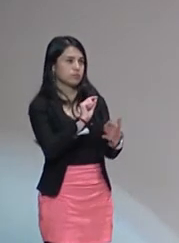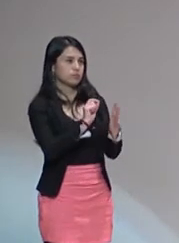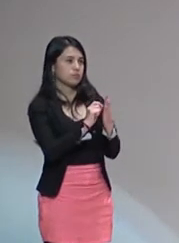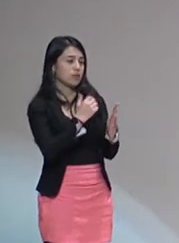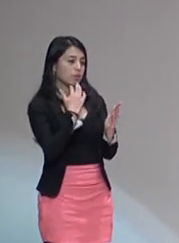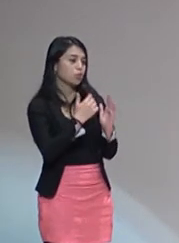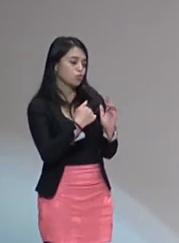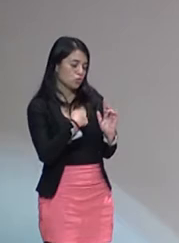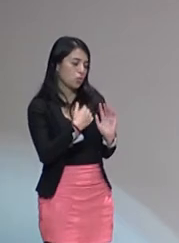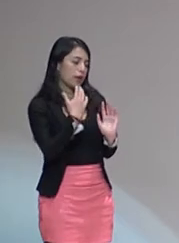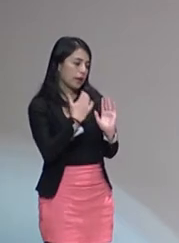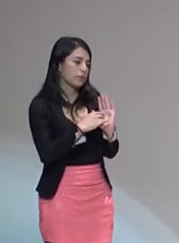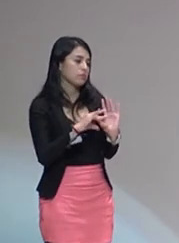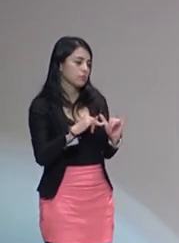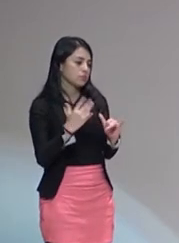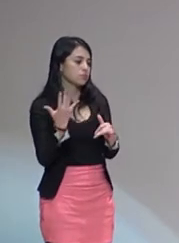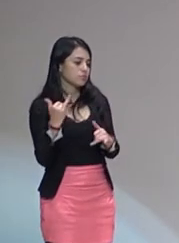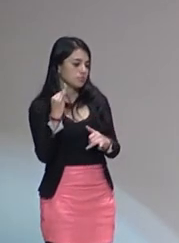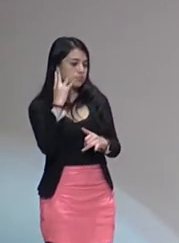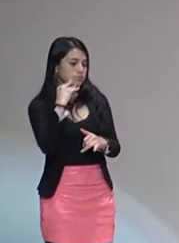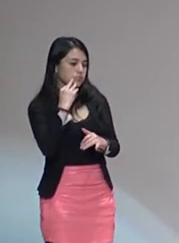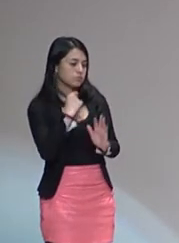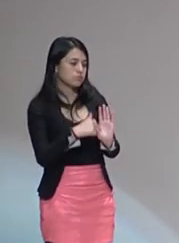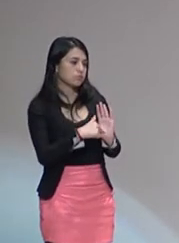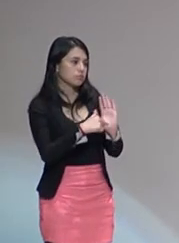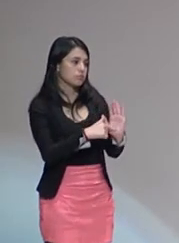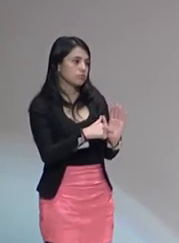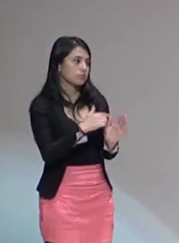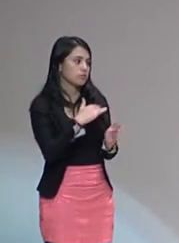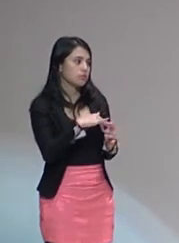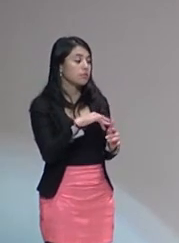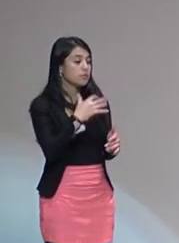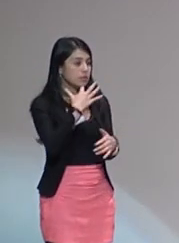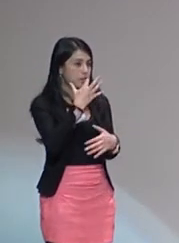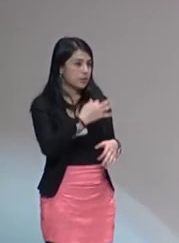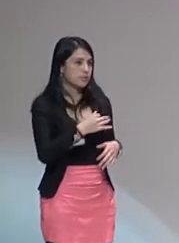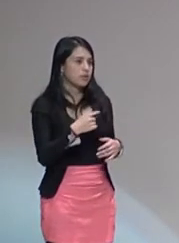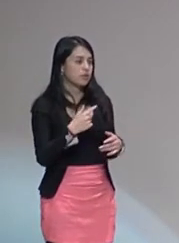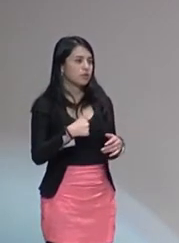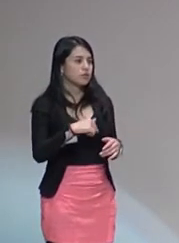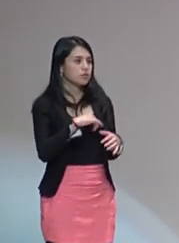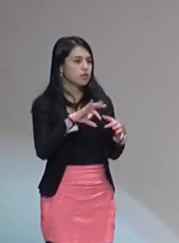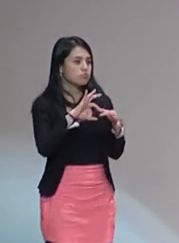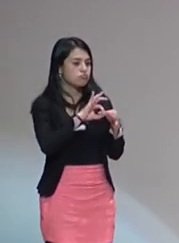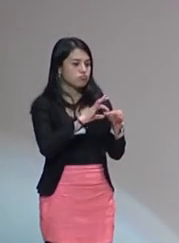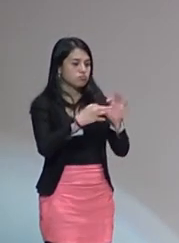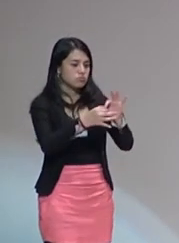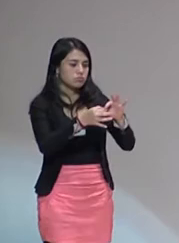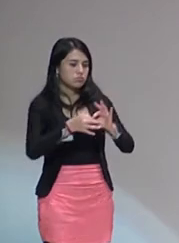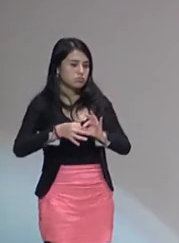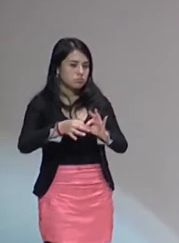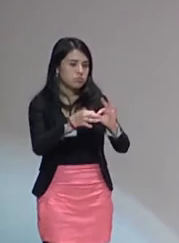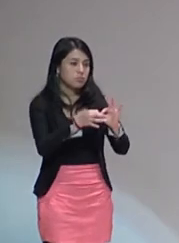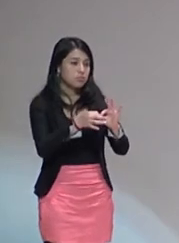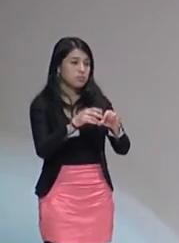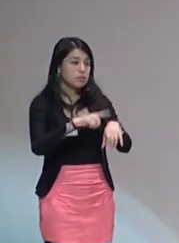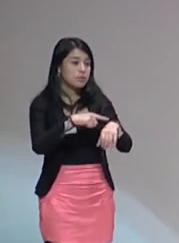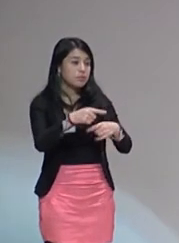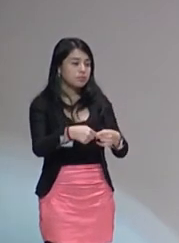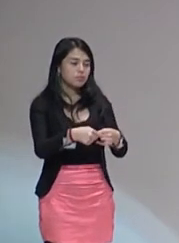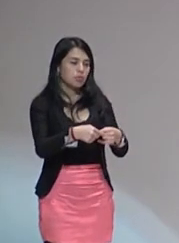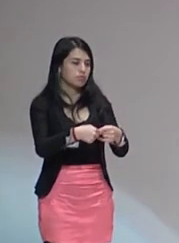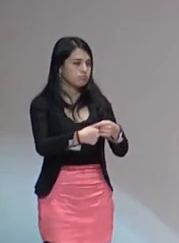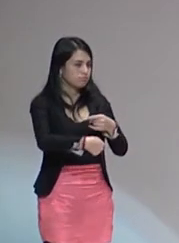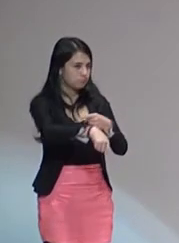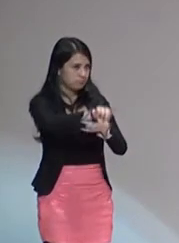un ejemplo de esto, de realmente crear los lazos a largo plazo.